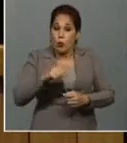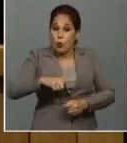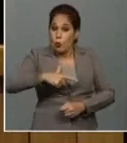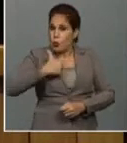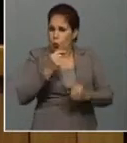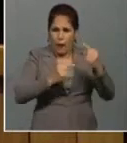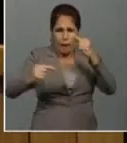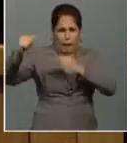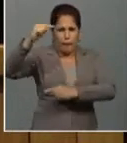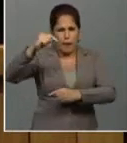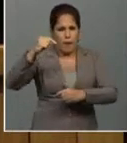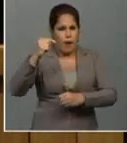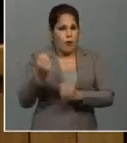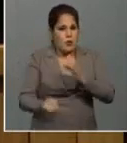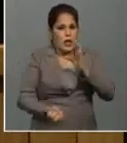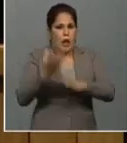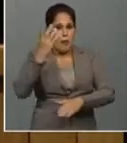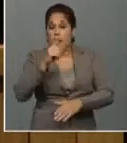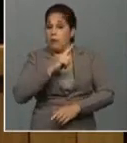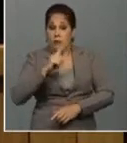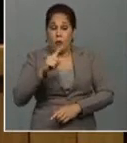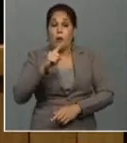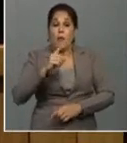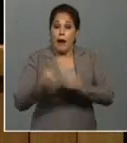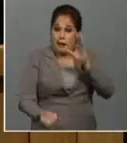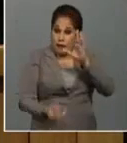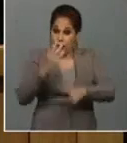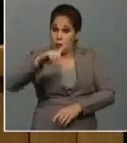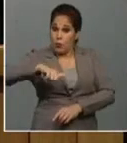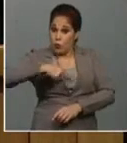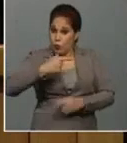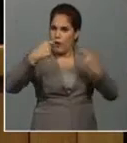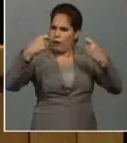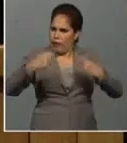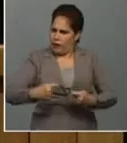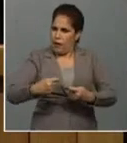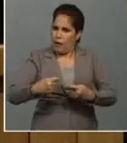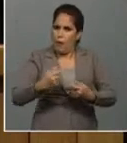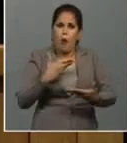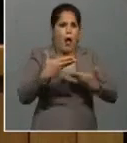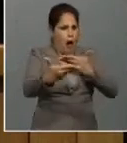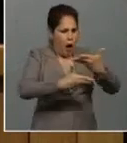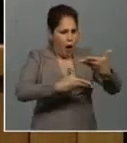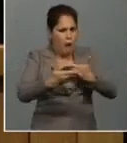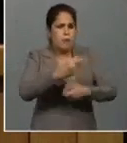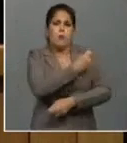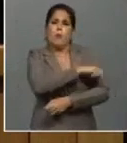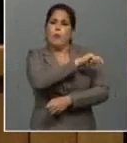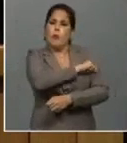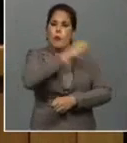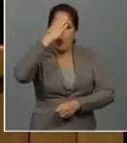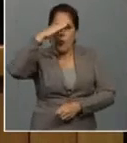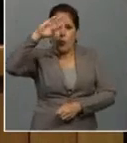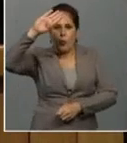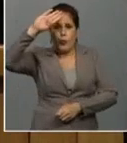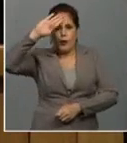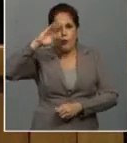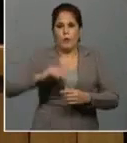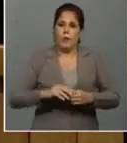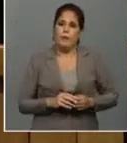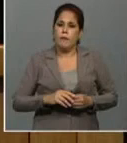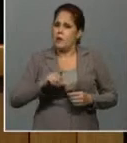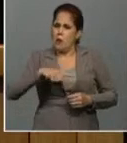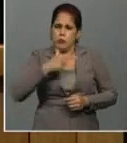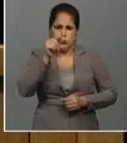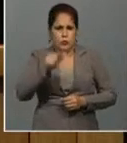cultura es lo primero que hay que salvar sino que para salvarla tenemos que ser interlocutores constantes de nuestros intelectuales